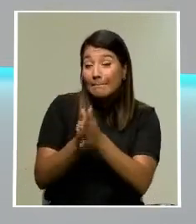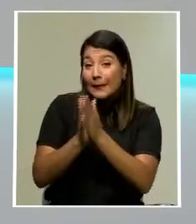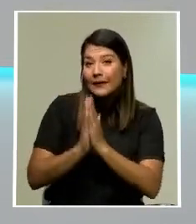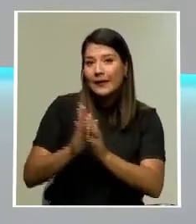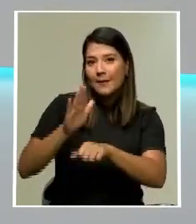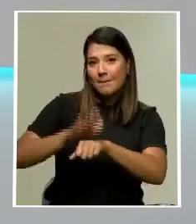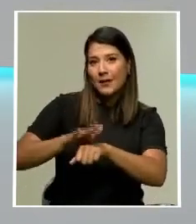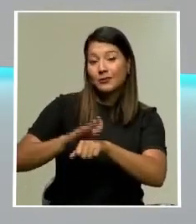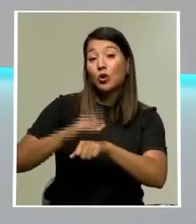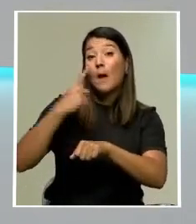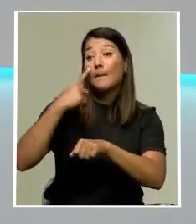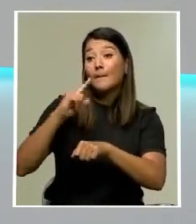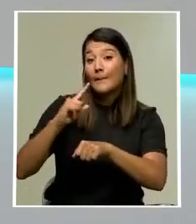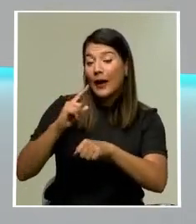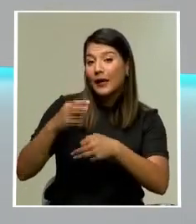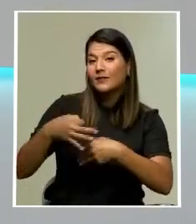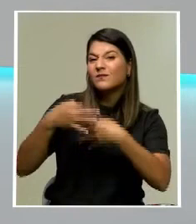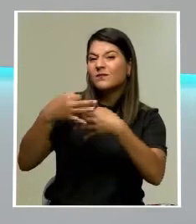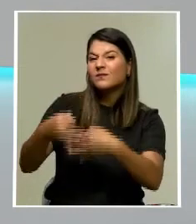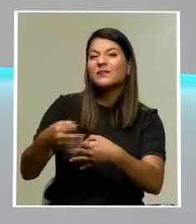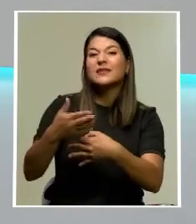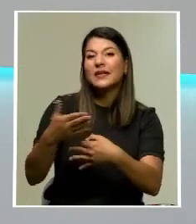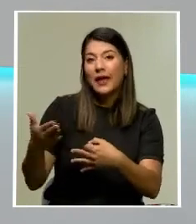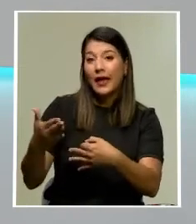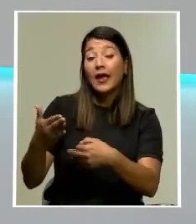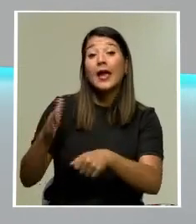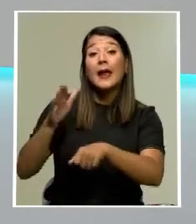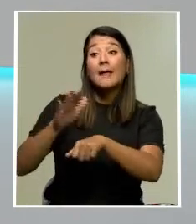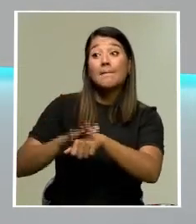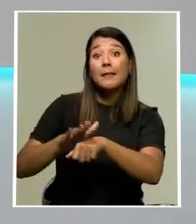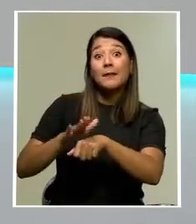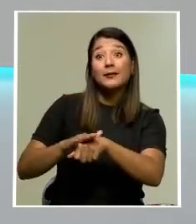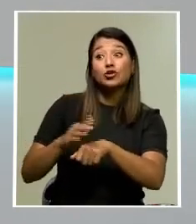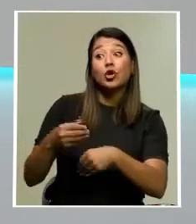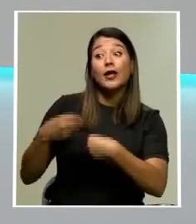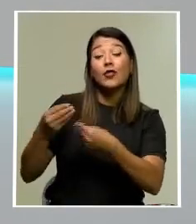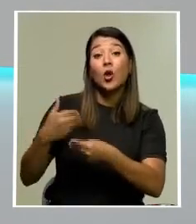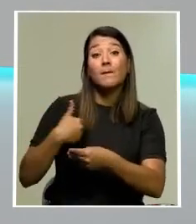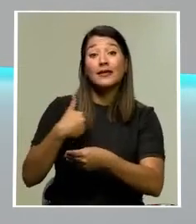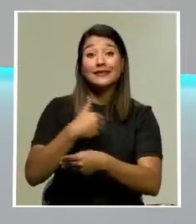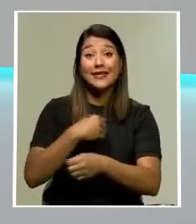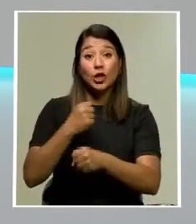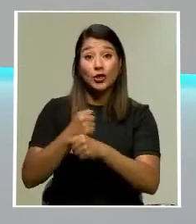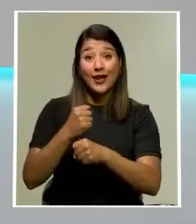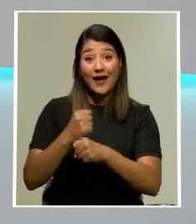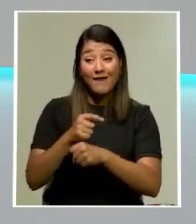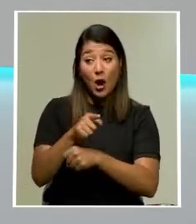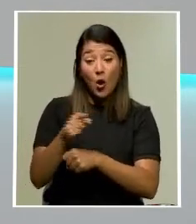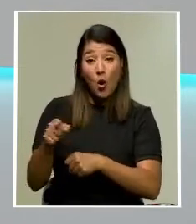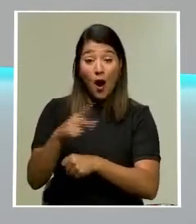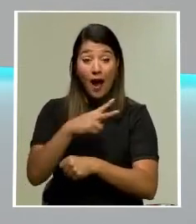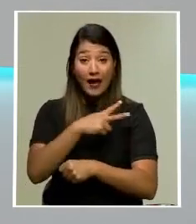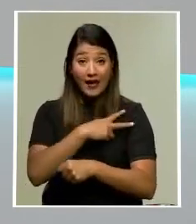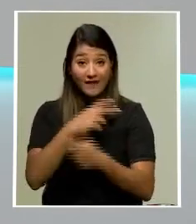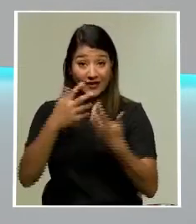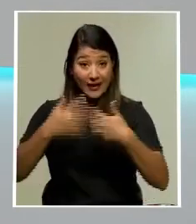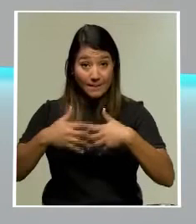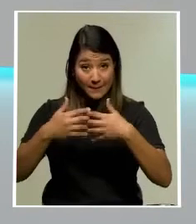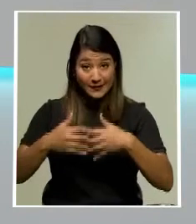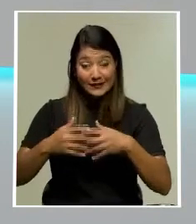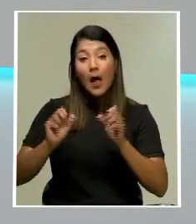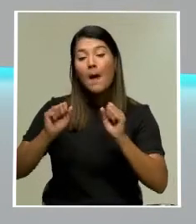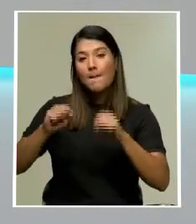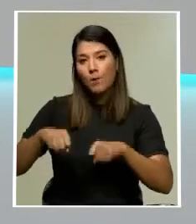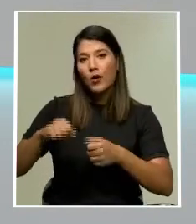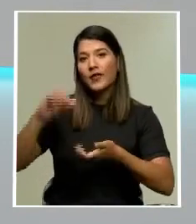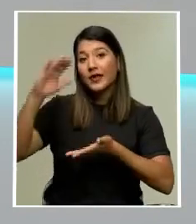ser una realidad en cuestión de semanas. La iniciativa pretende que por un periodo de 1 año, en lapsos de 3